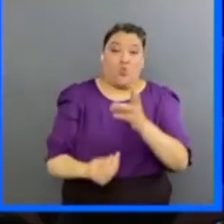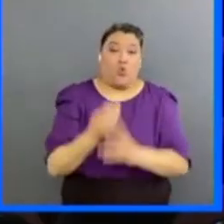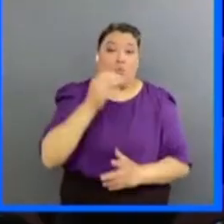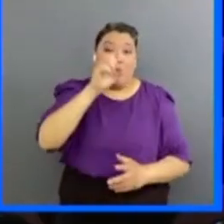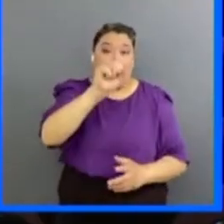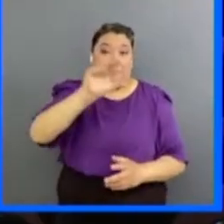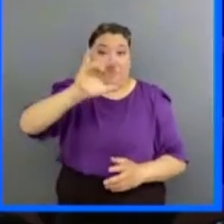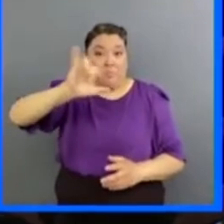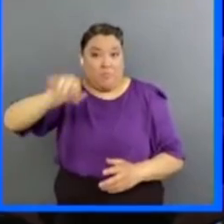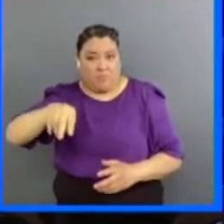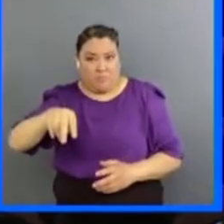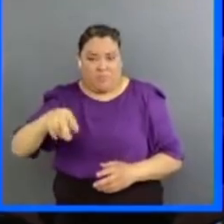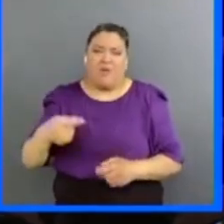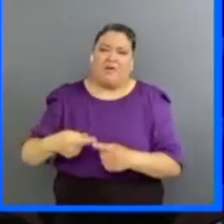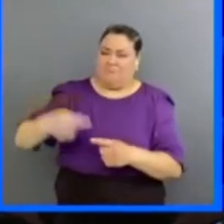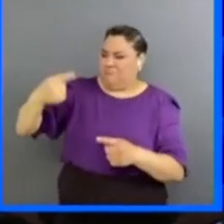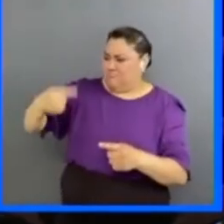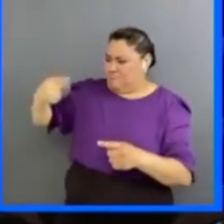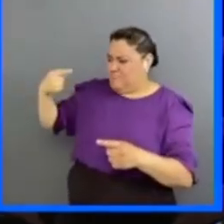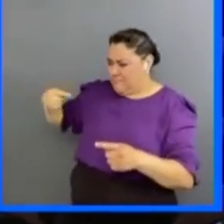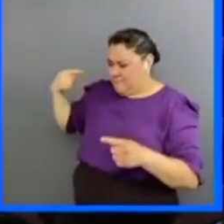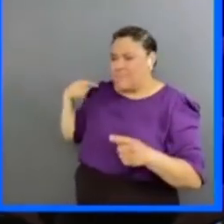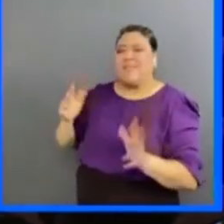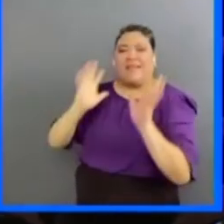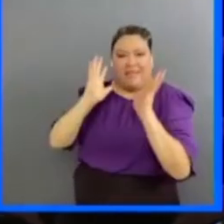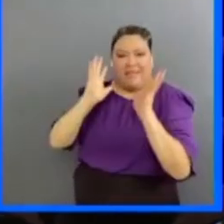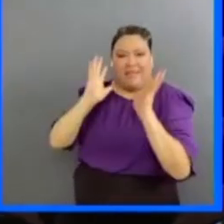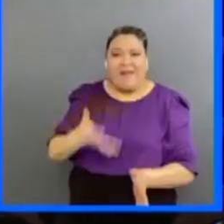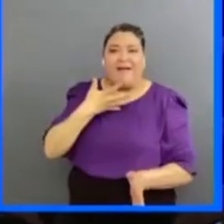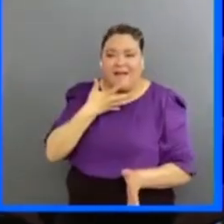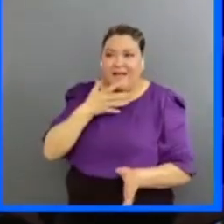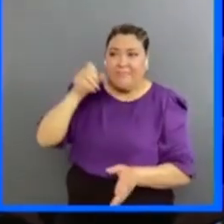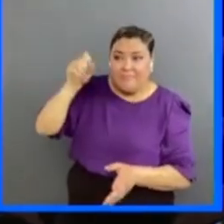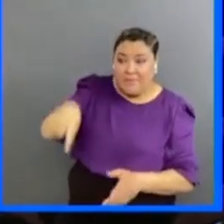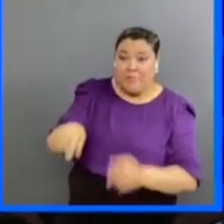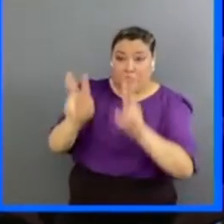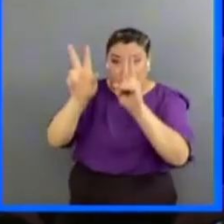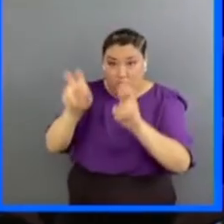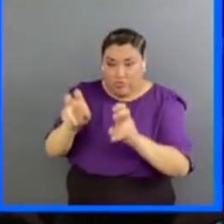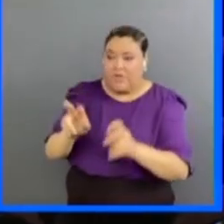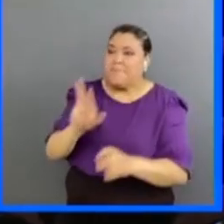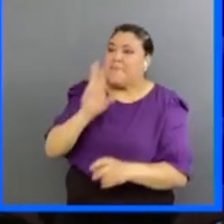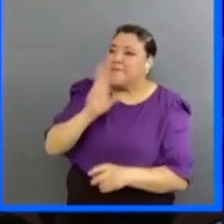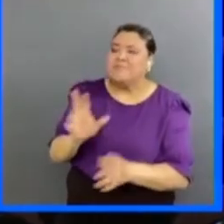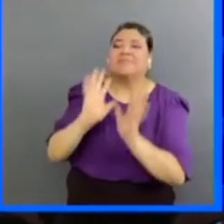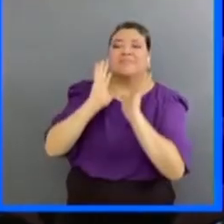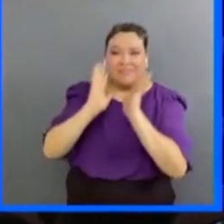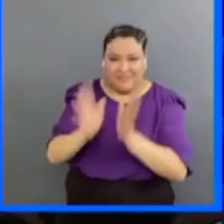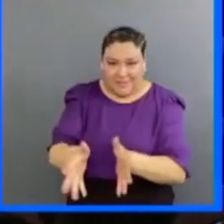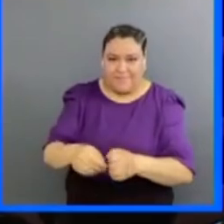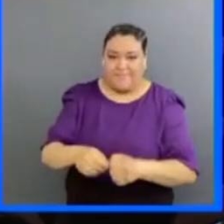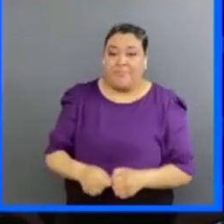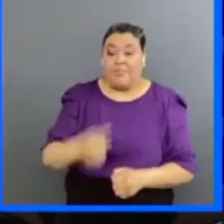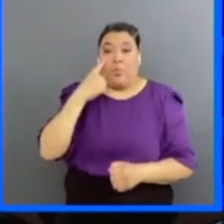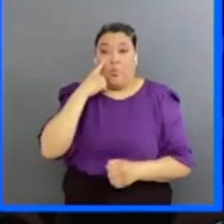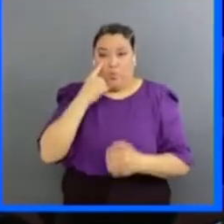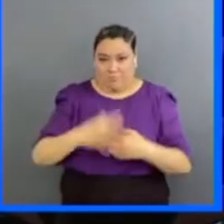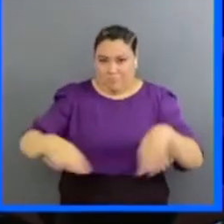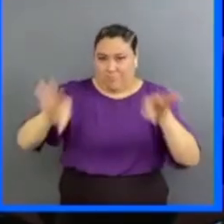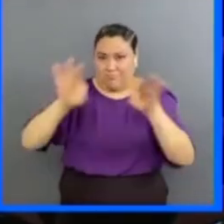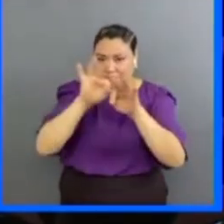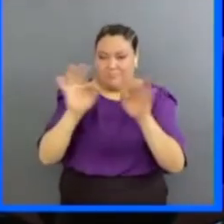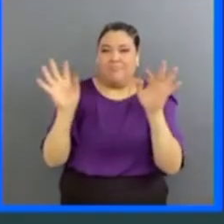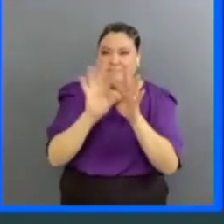en diferentes precedentes, ya ha estudiado la constitucionalidad relativa. Se considera, y derivado de lo anterior